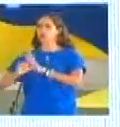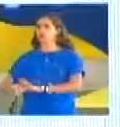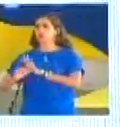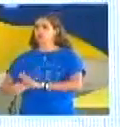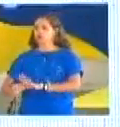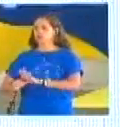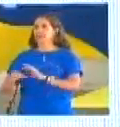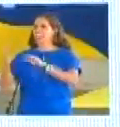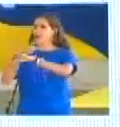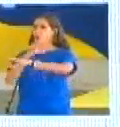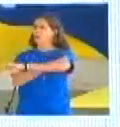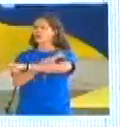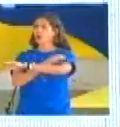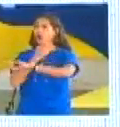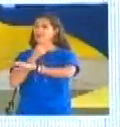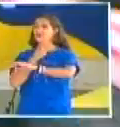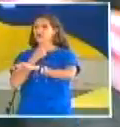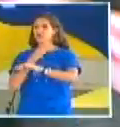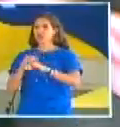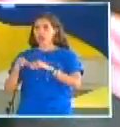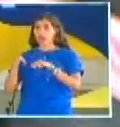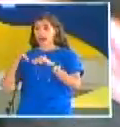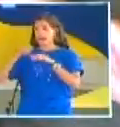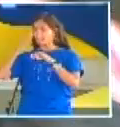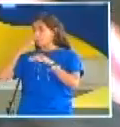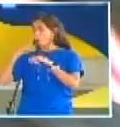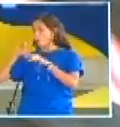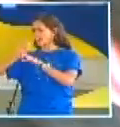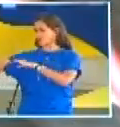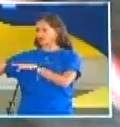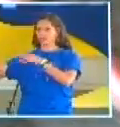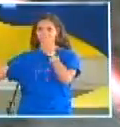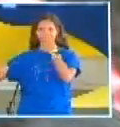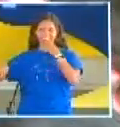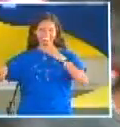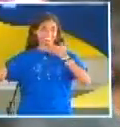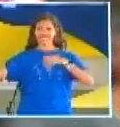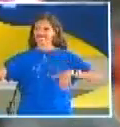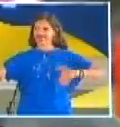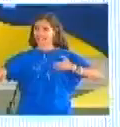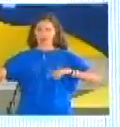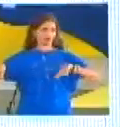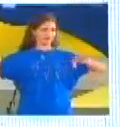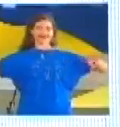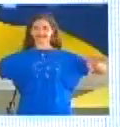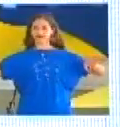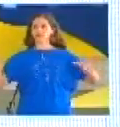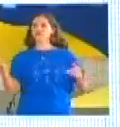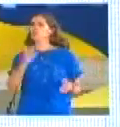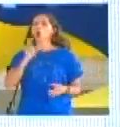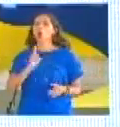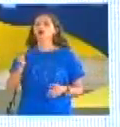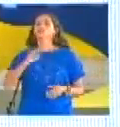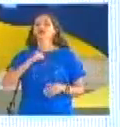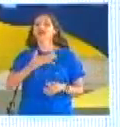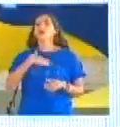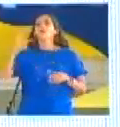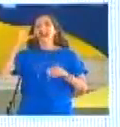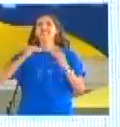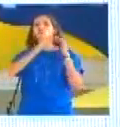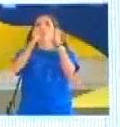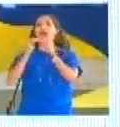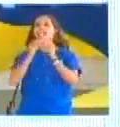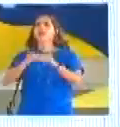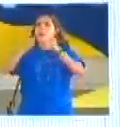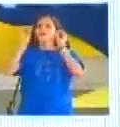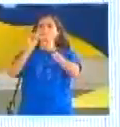país que se dividía entre pobres y ricos. No, nosotros queremos un país de iguales y por eso es que